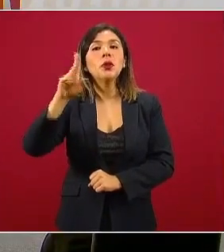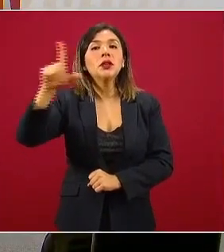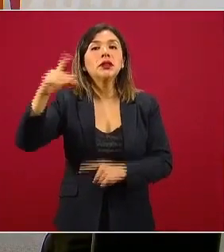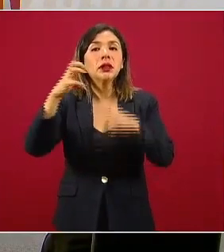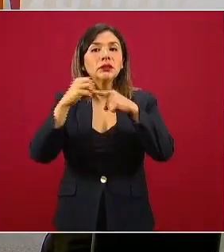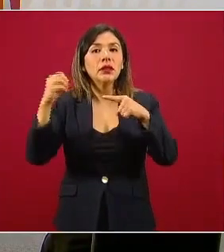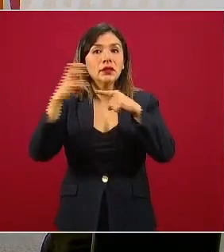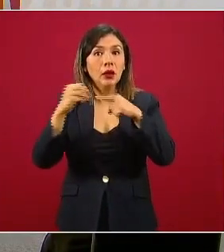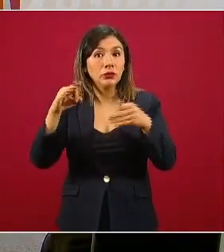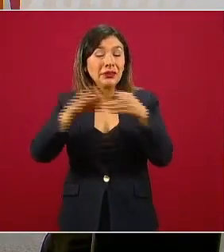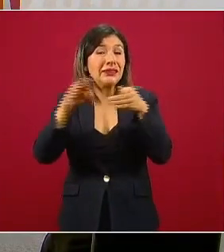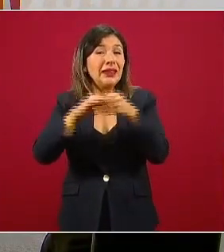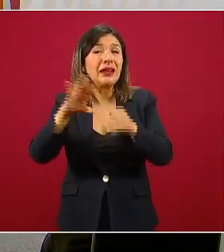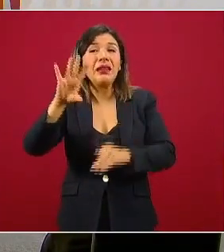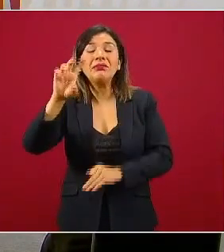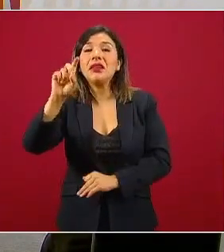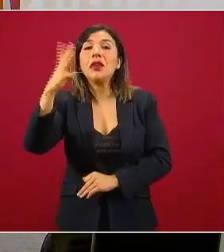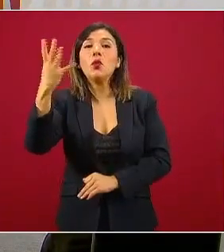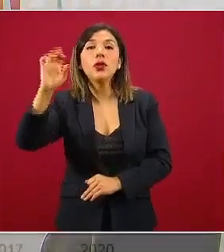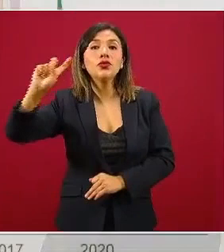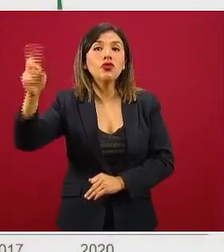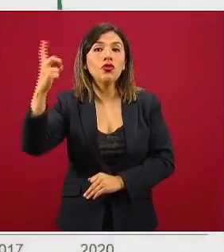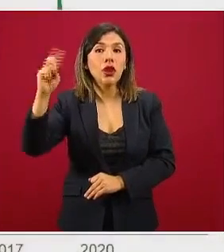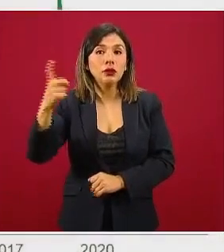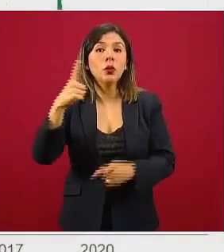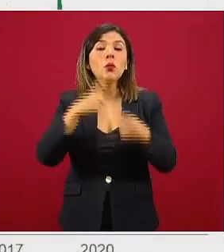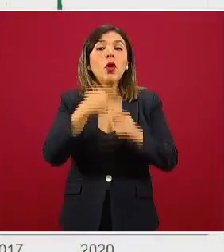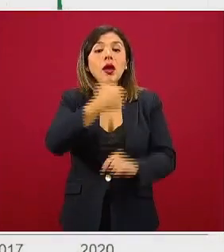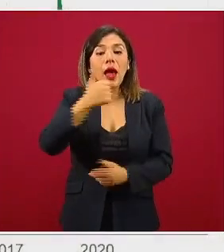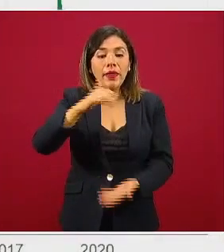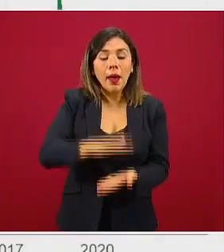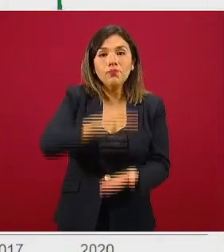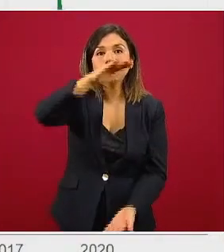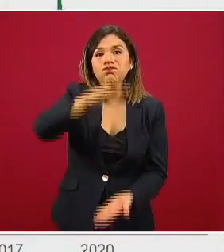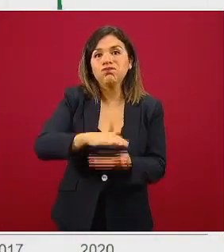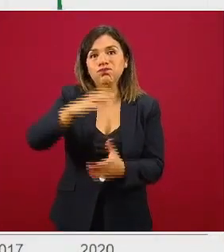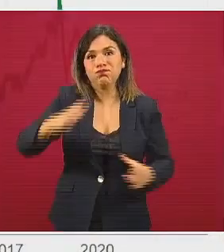$33.97, casi $34 por barril.